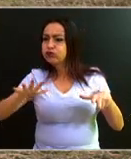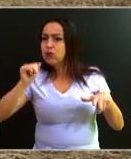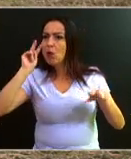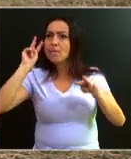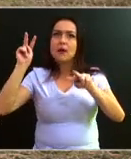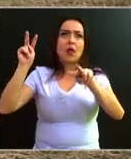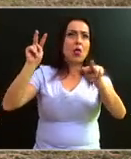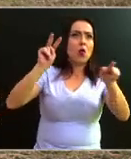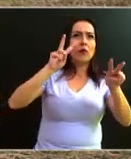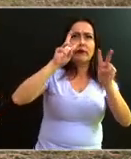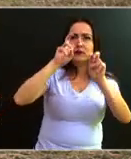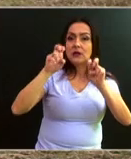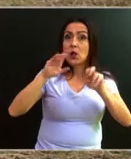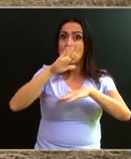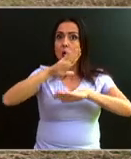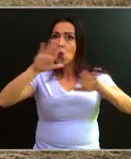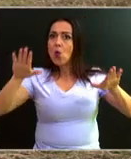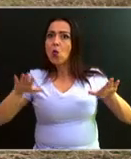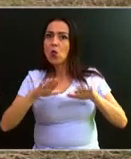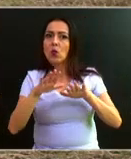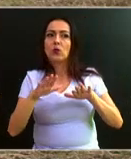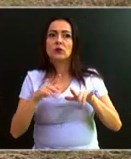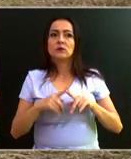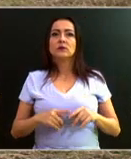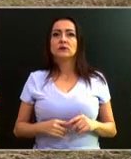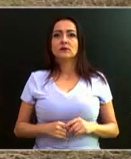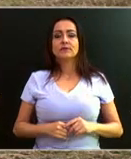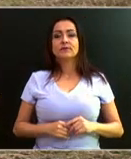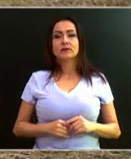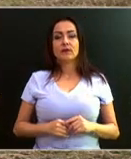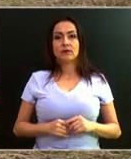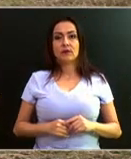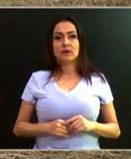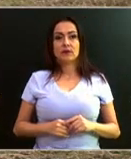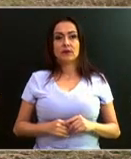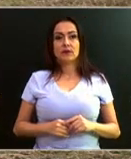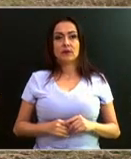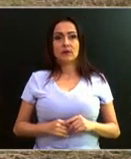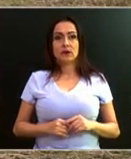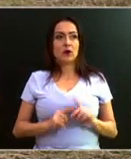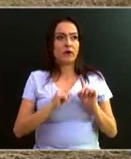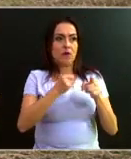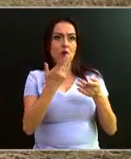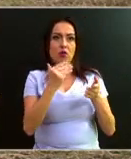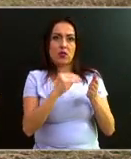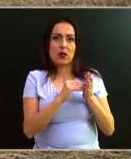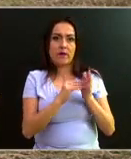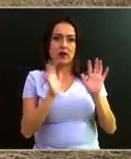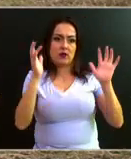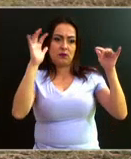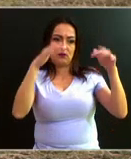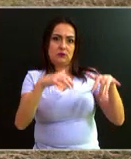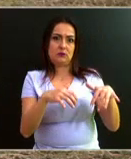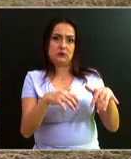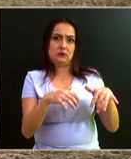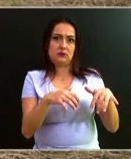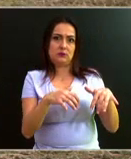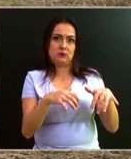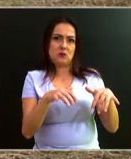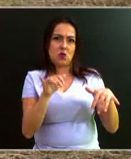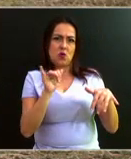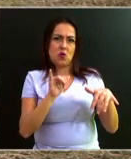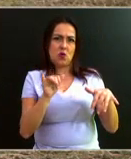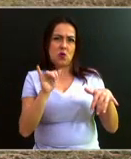mirador, en toda el área y entonces acudimos a ir otra vez al deslizamiento y como a